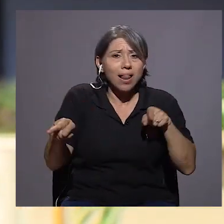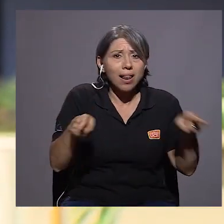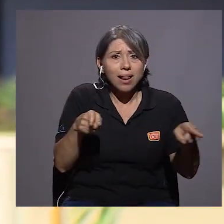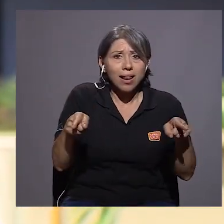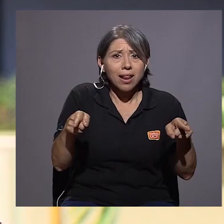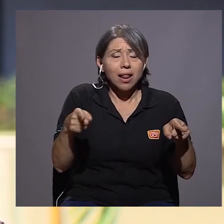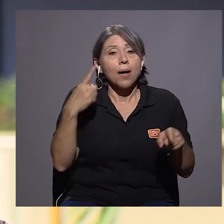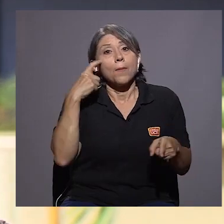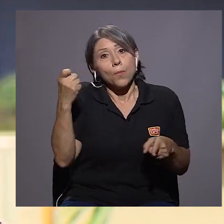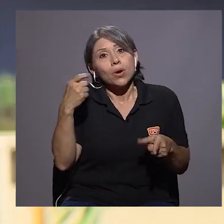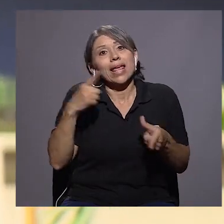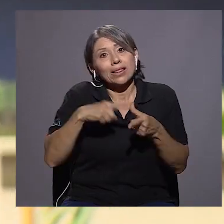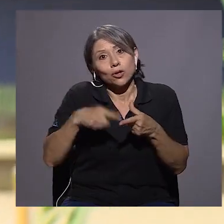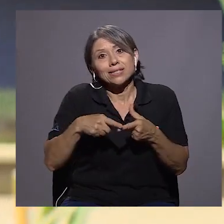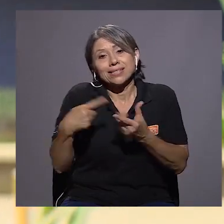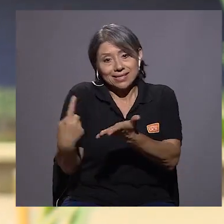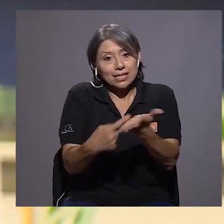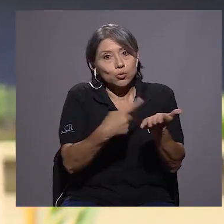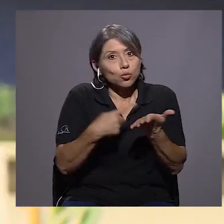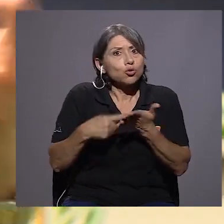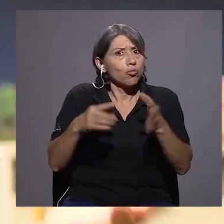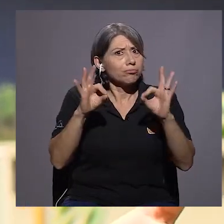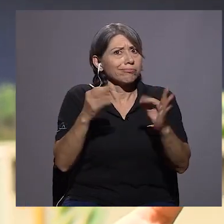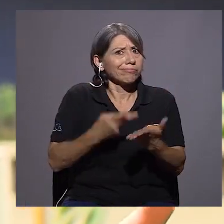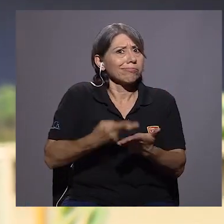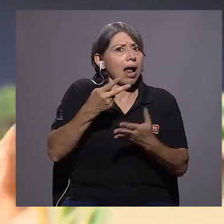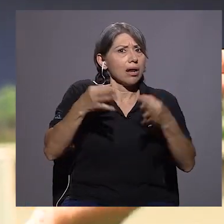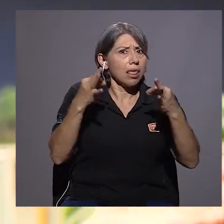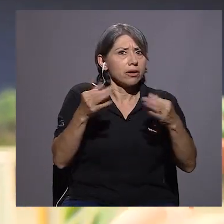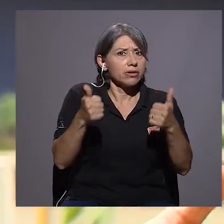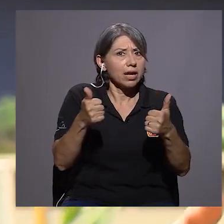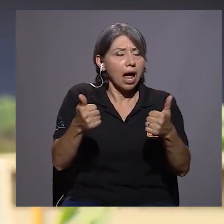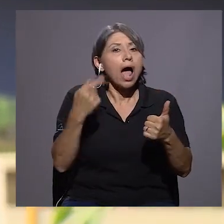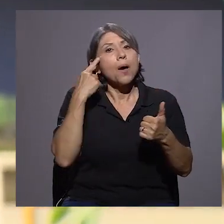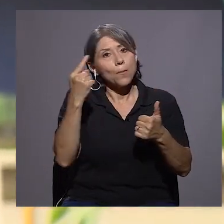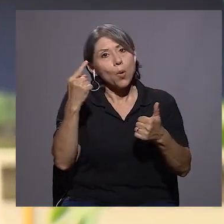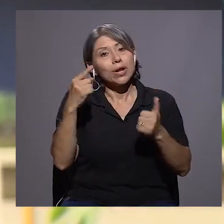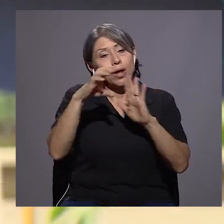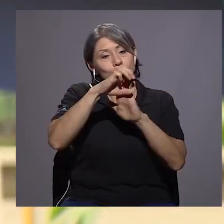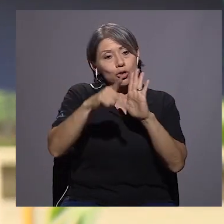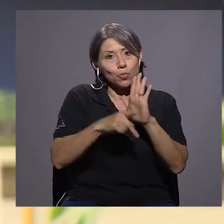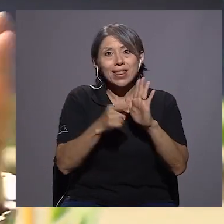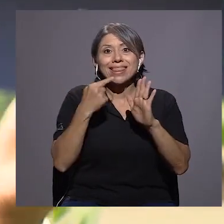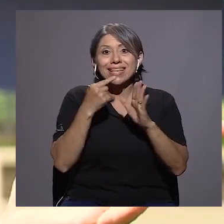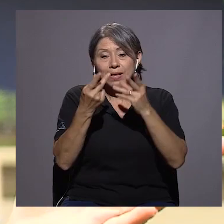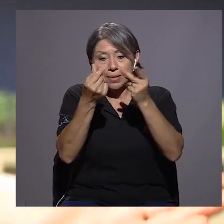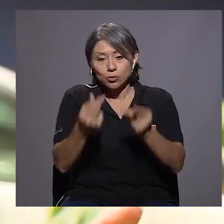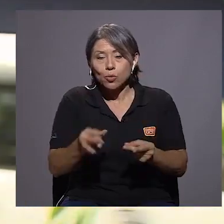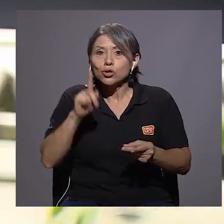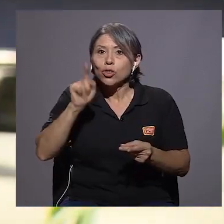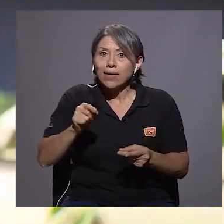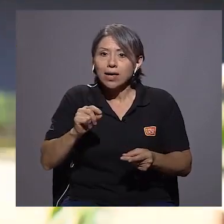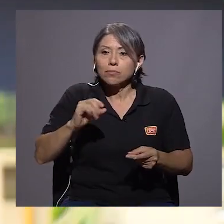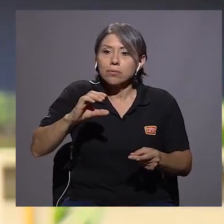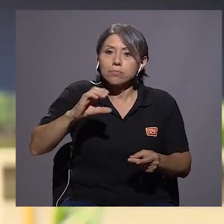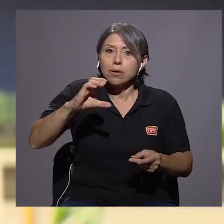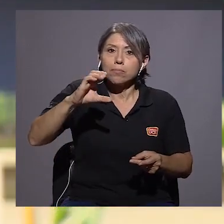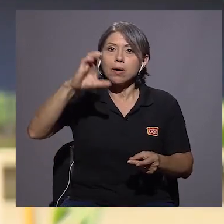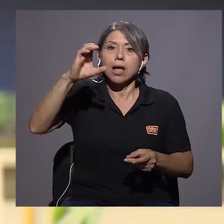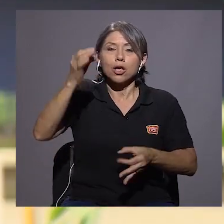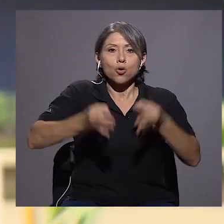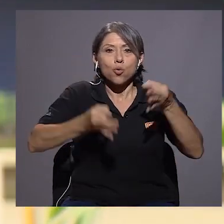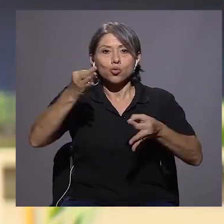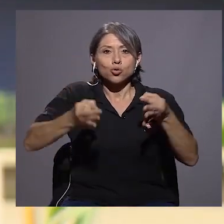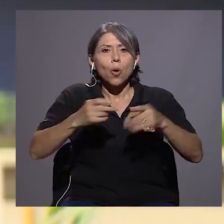porque de lo contrario la discusión, aunque es válida y rica porque el presupuesto constitucionalmente debe ser creciente